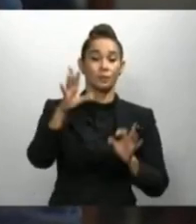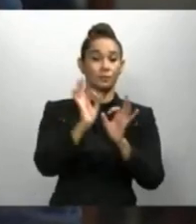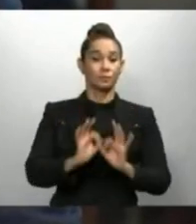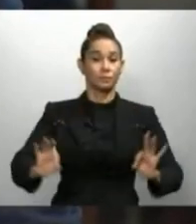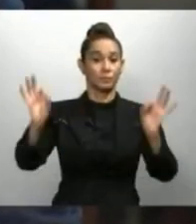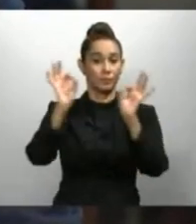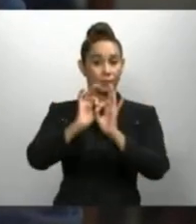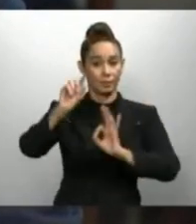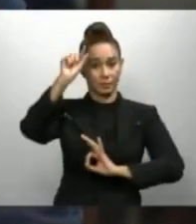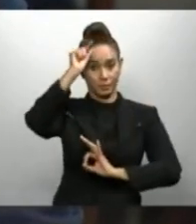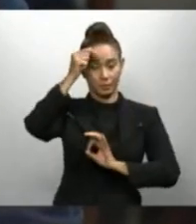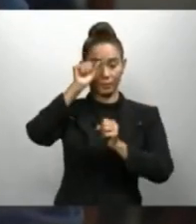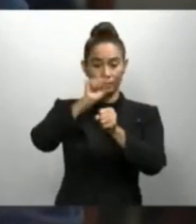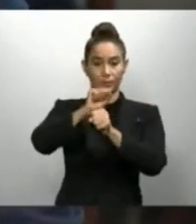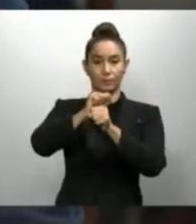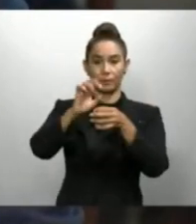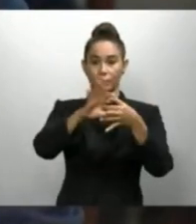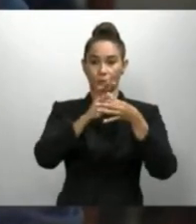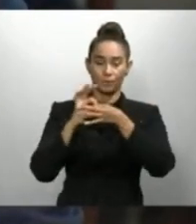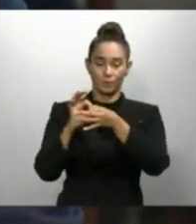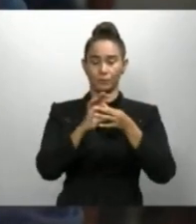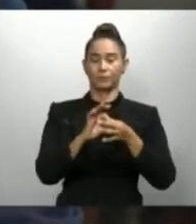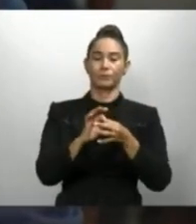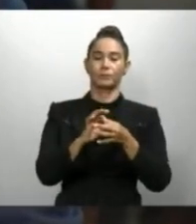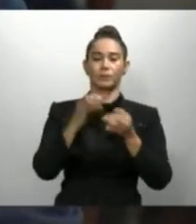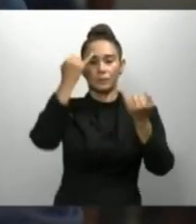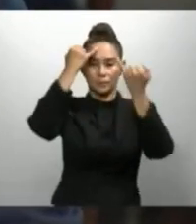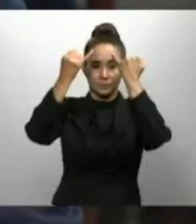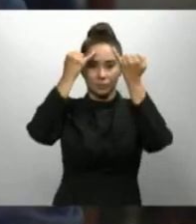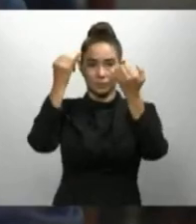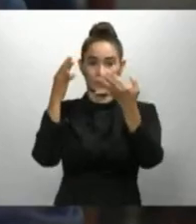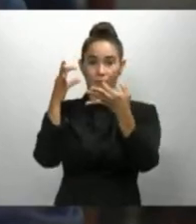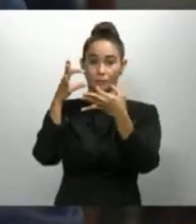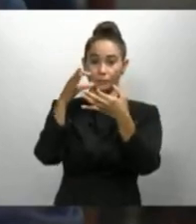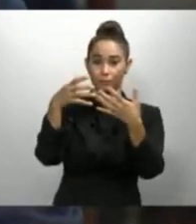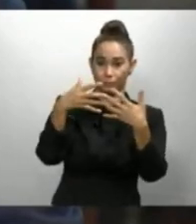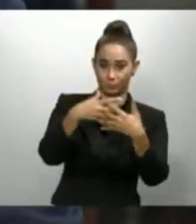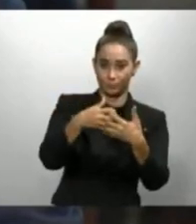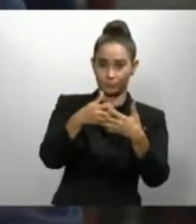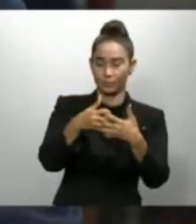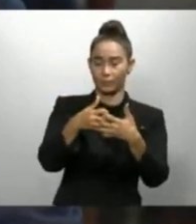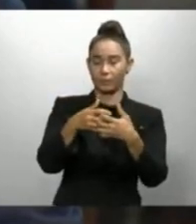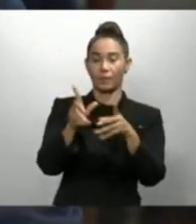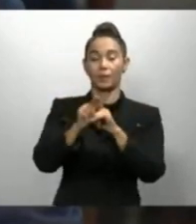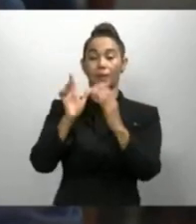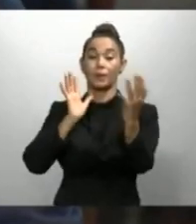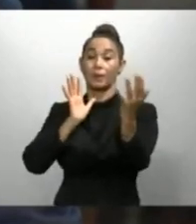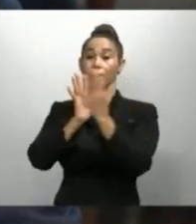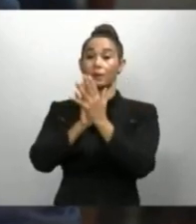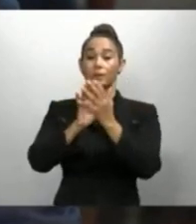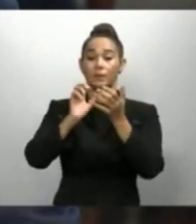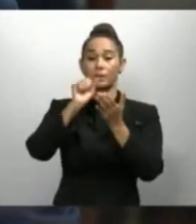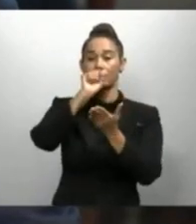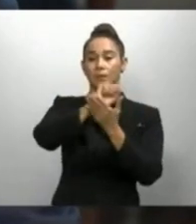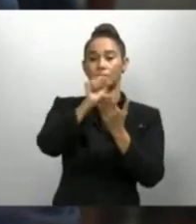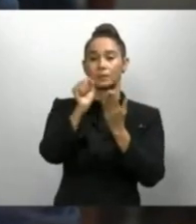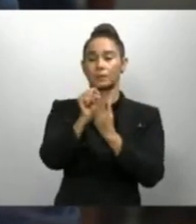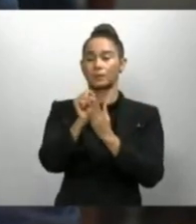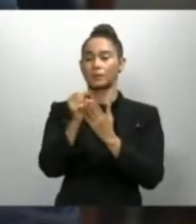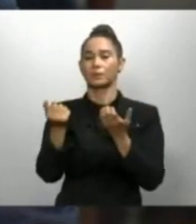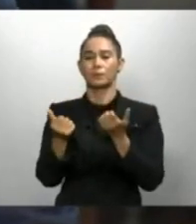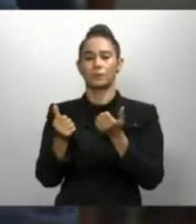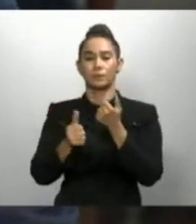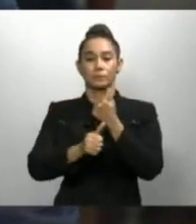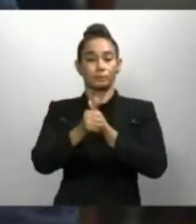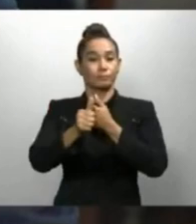el trabajo en conjunto, las acciones coordinadas y el afrontar situaciones difíciles aún en los peores momentos